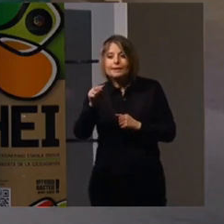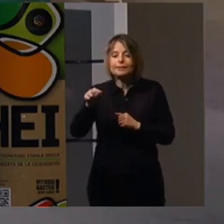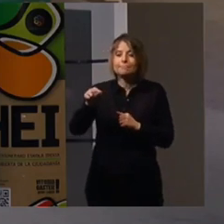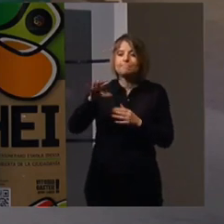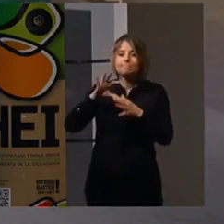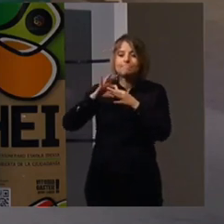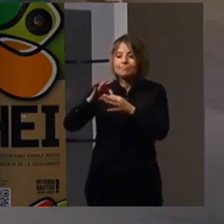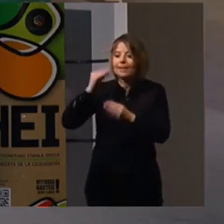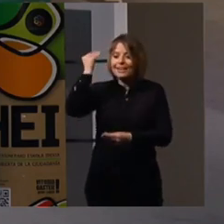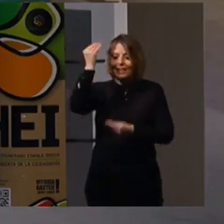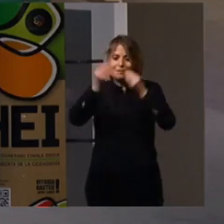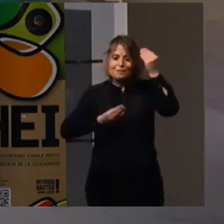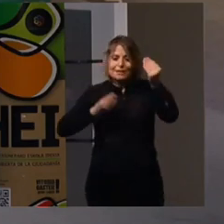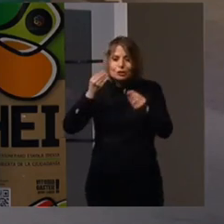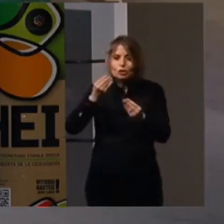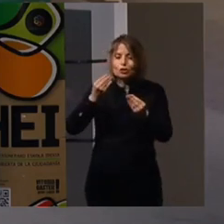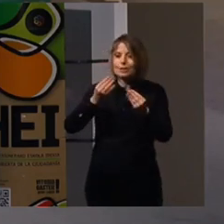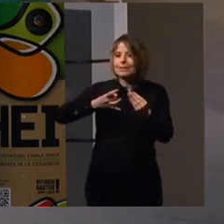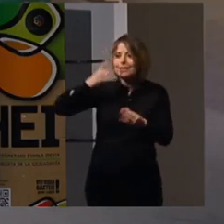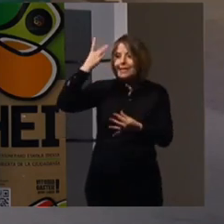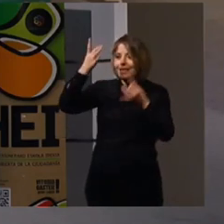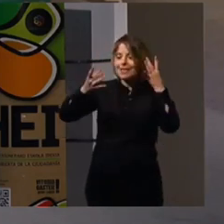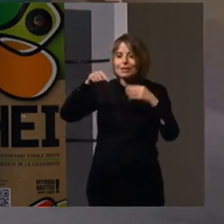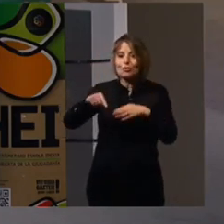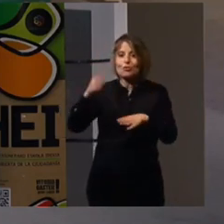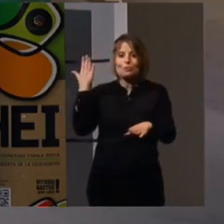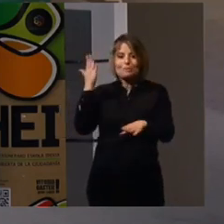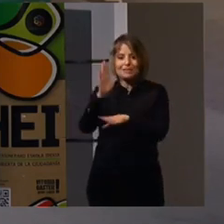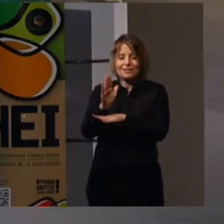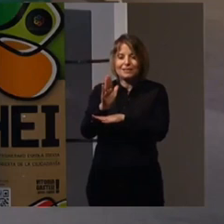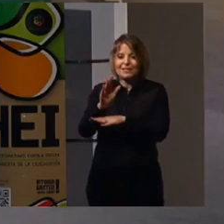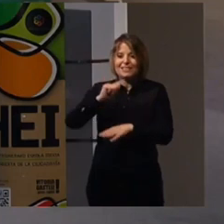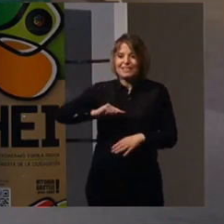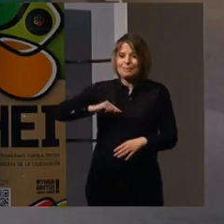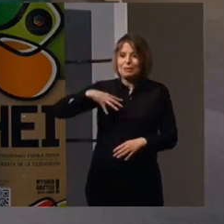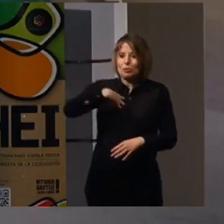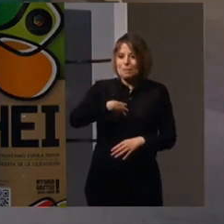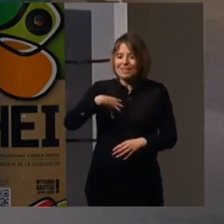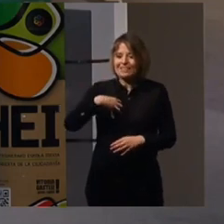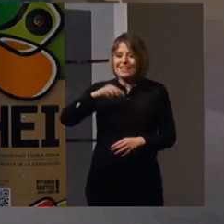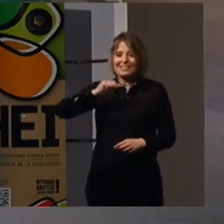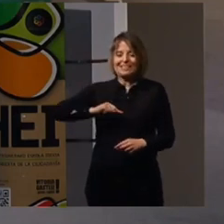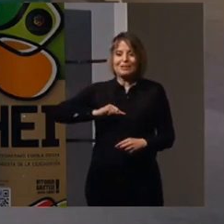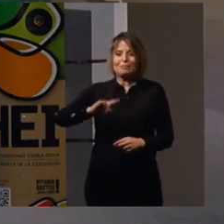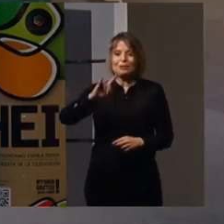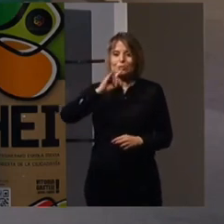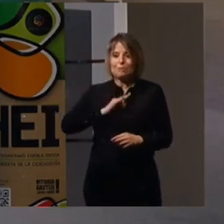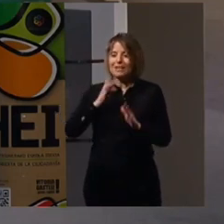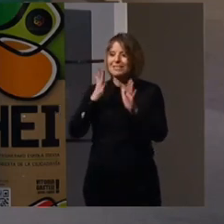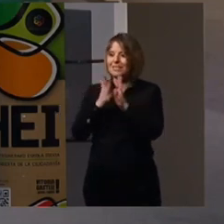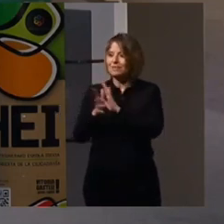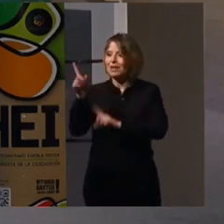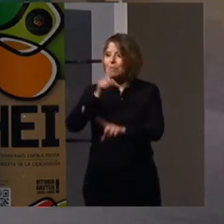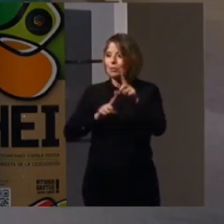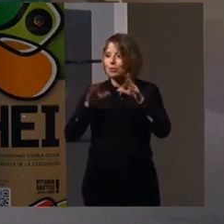estas reflexiones, ideas, va a la presentación de hoy. Mal estamos cuando estar mal es un problema colectivo,